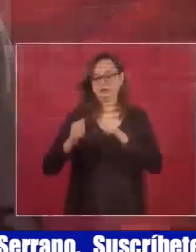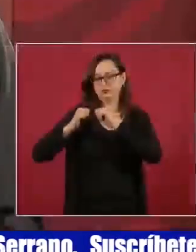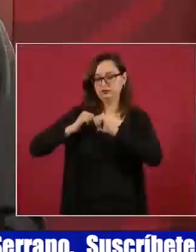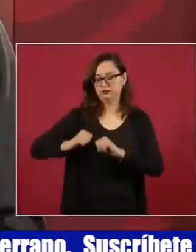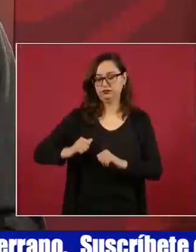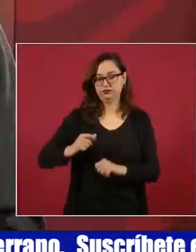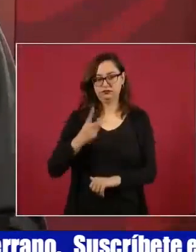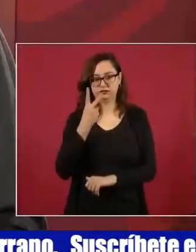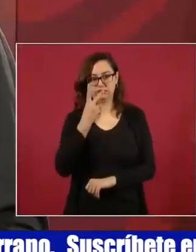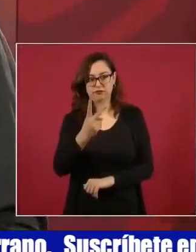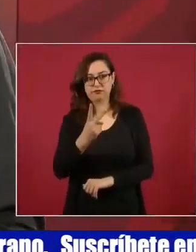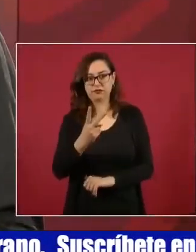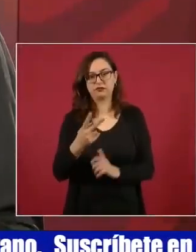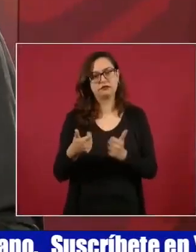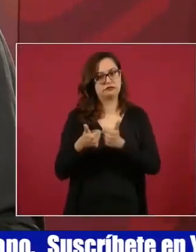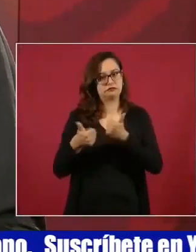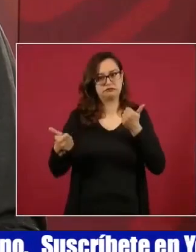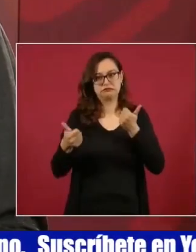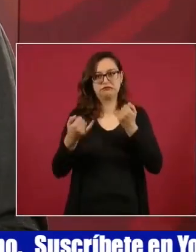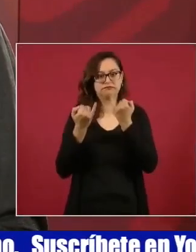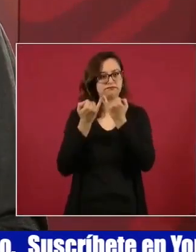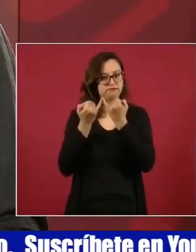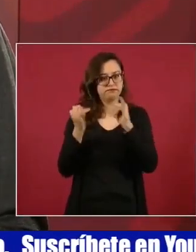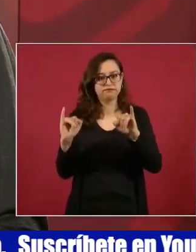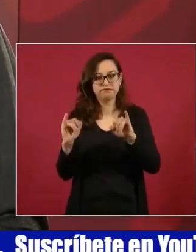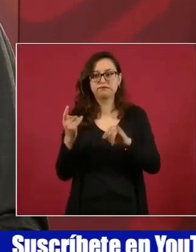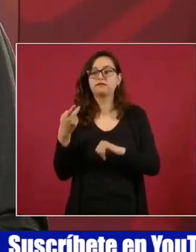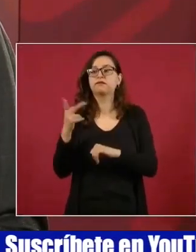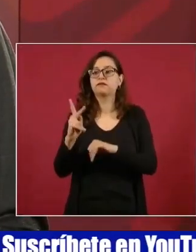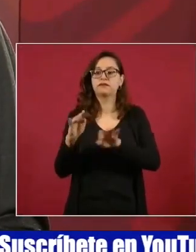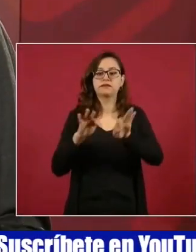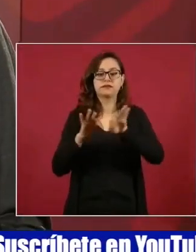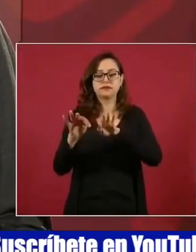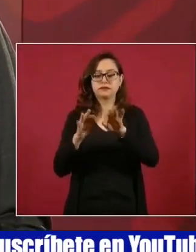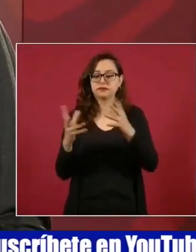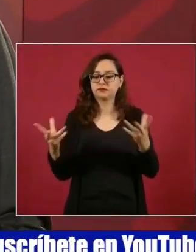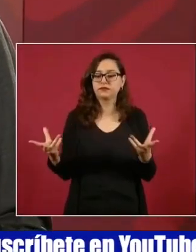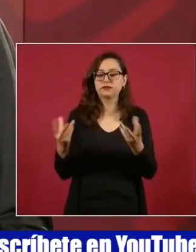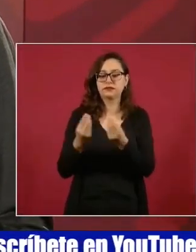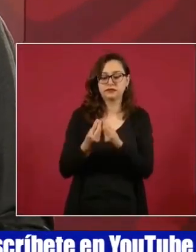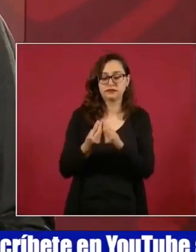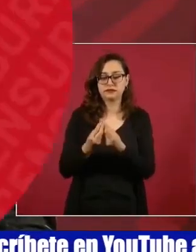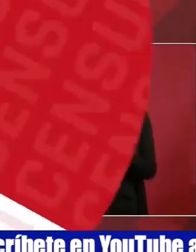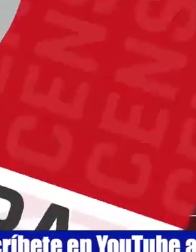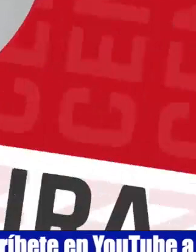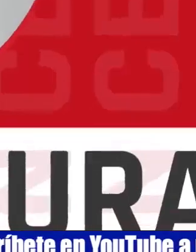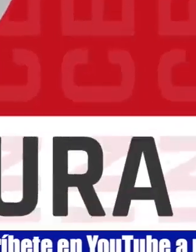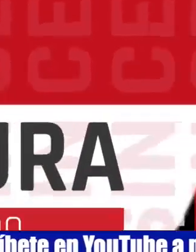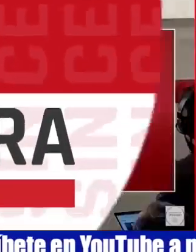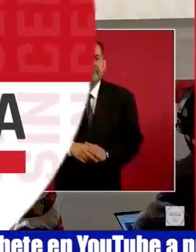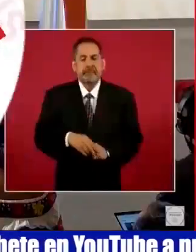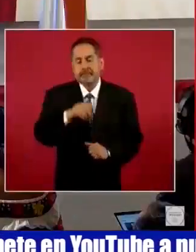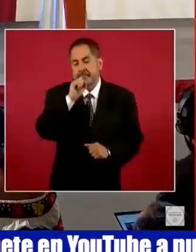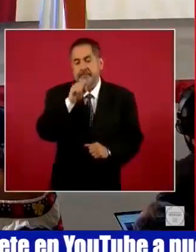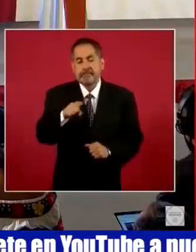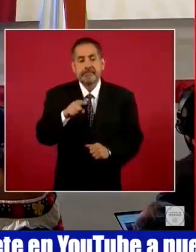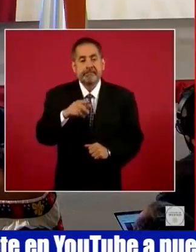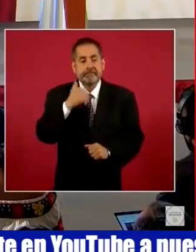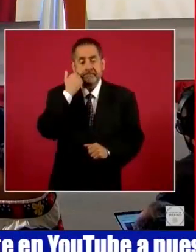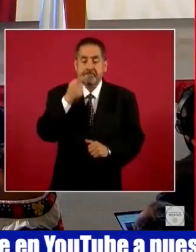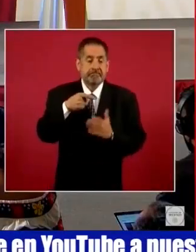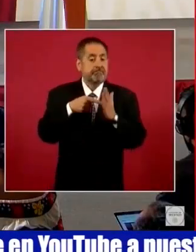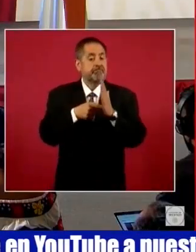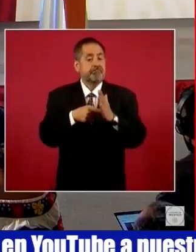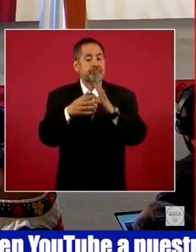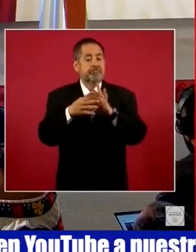En la mañanera vamos a ver y escuchar y recogemos después tus impresiones, Osimo. También quiero